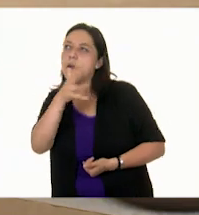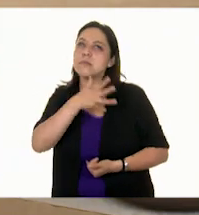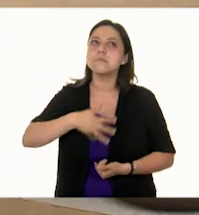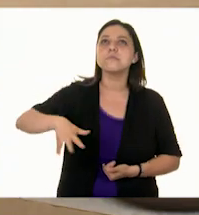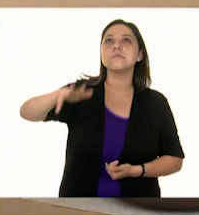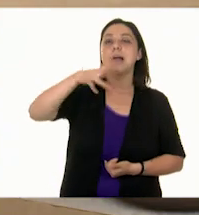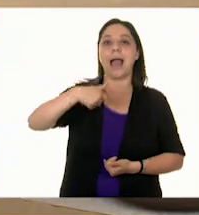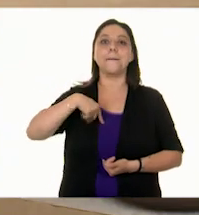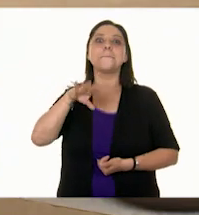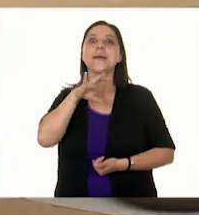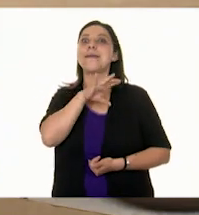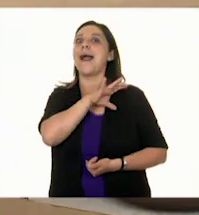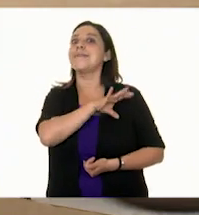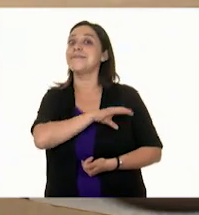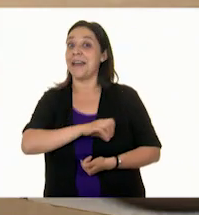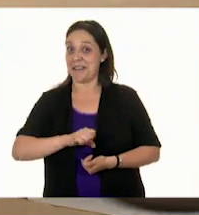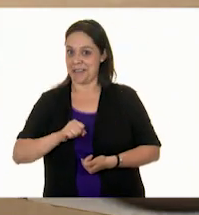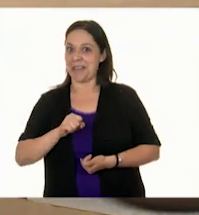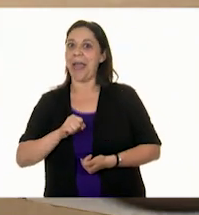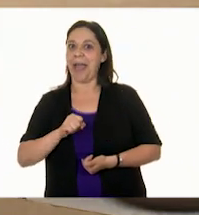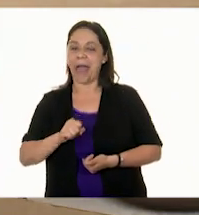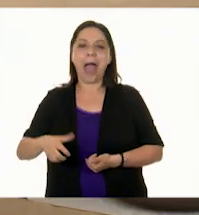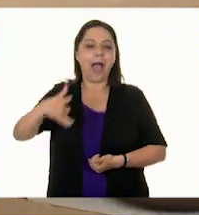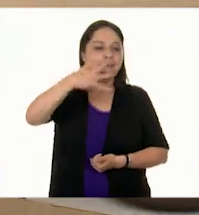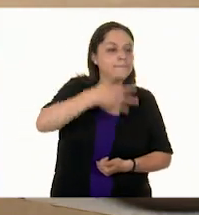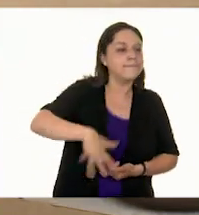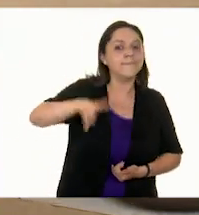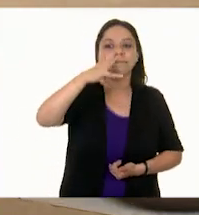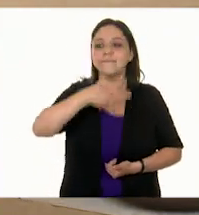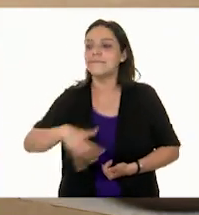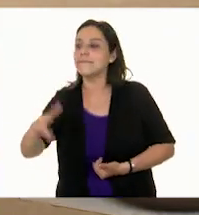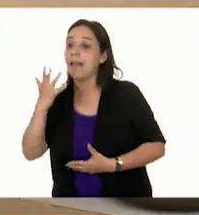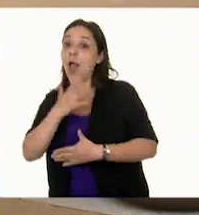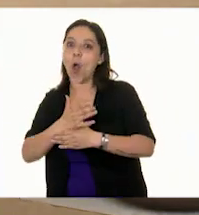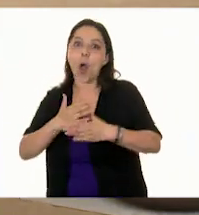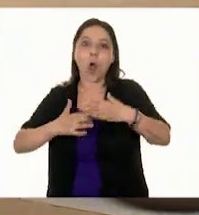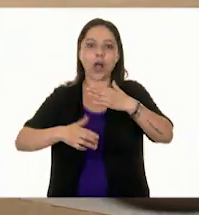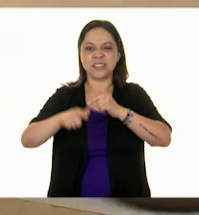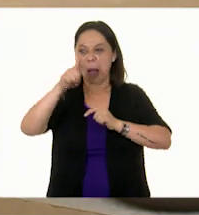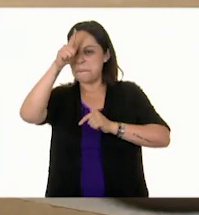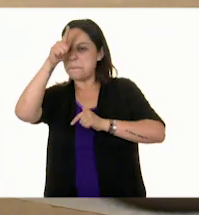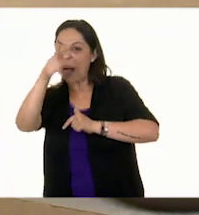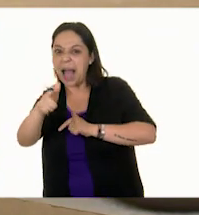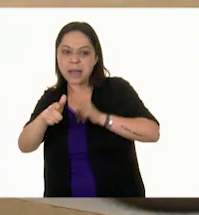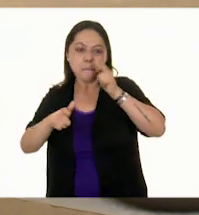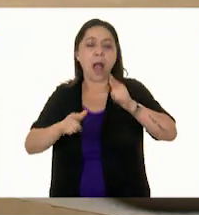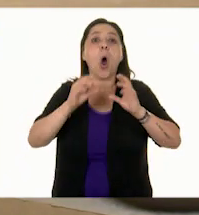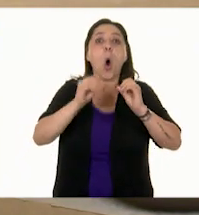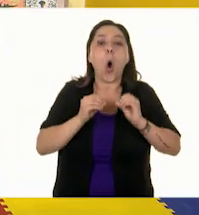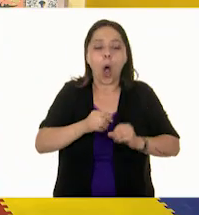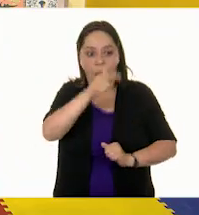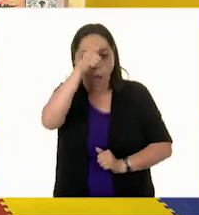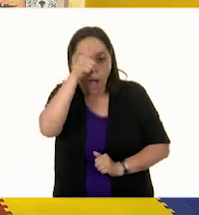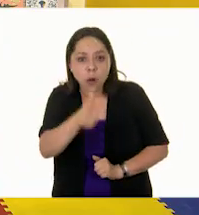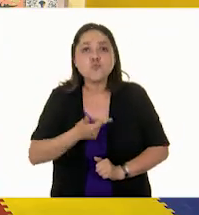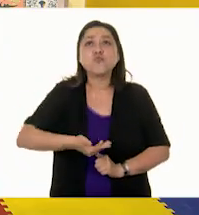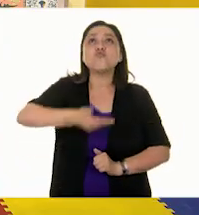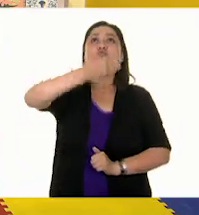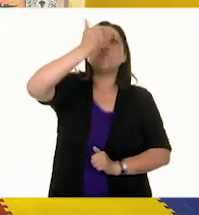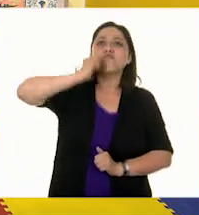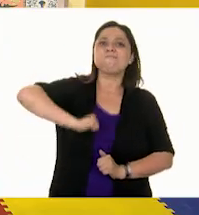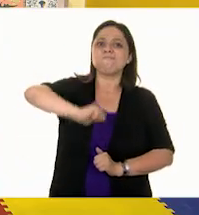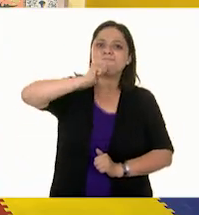un explorador y buscar objetos o quizás algún fósil de dinosaurio. ¡Vamos a